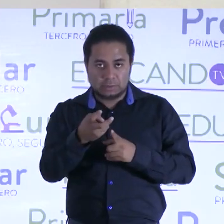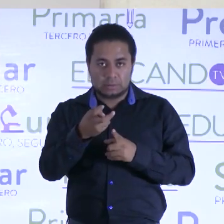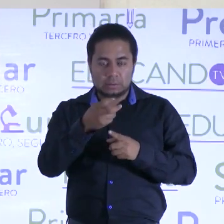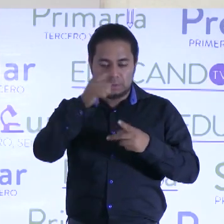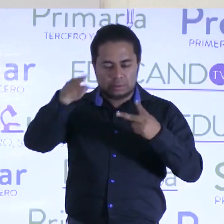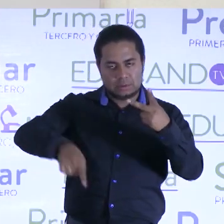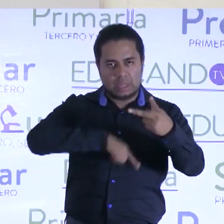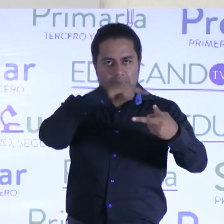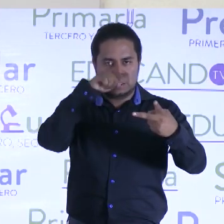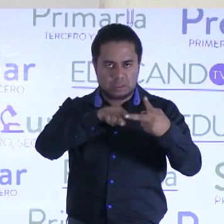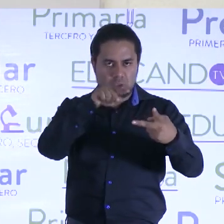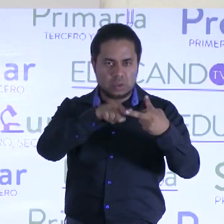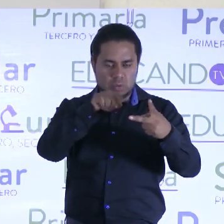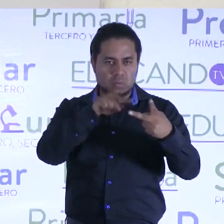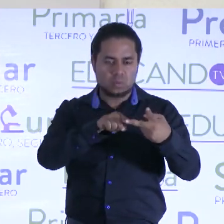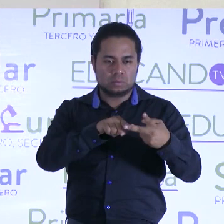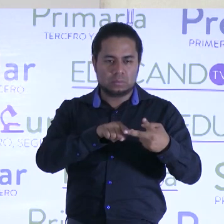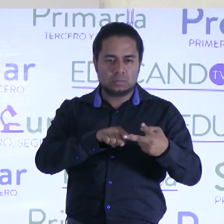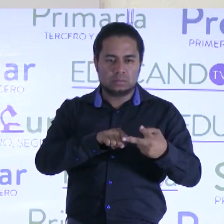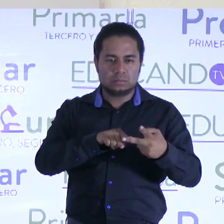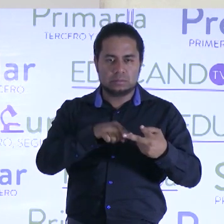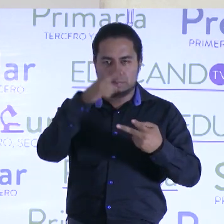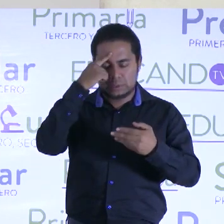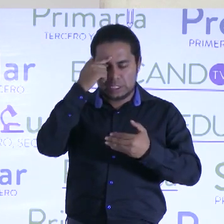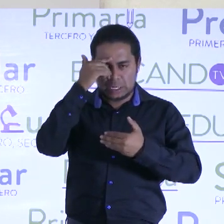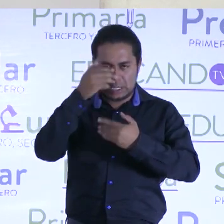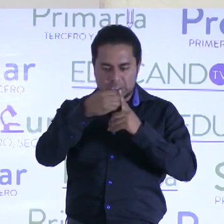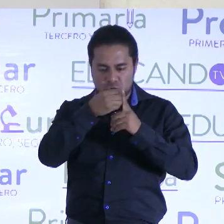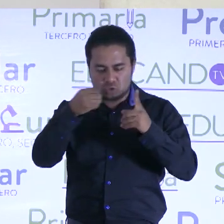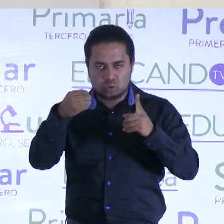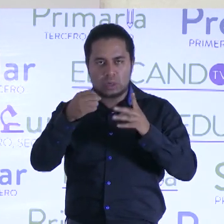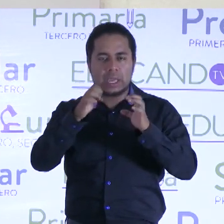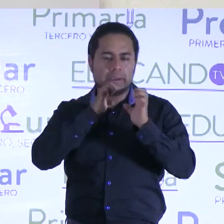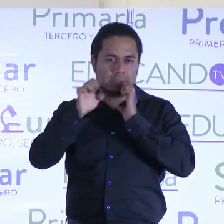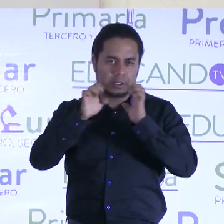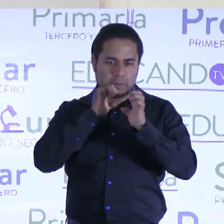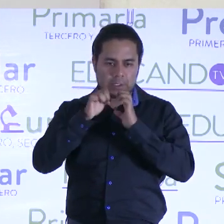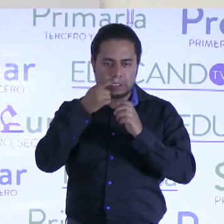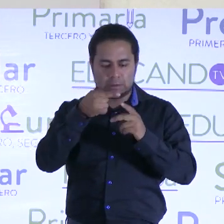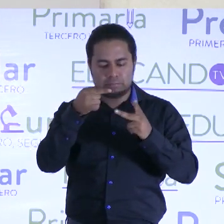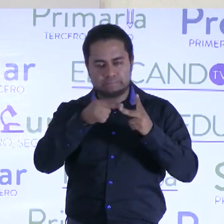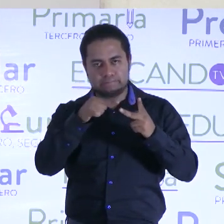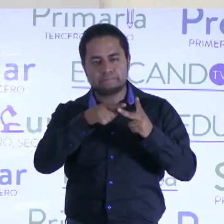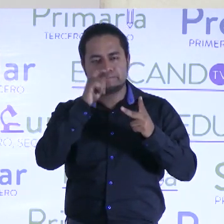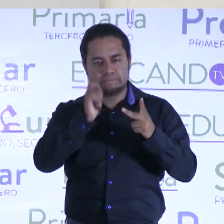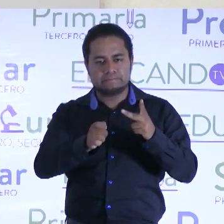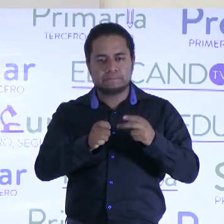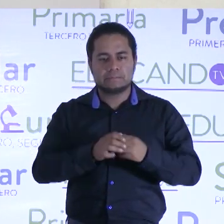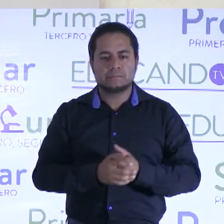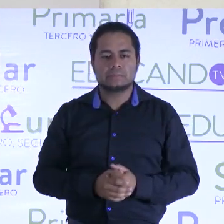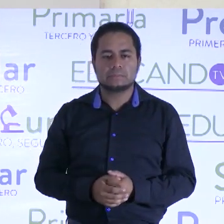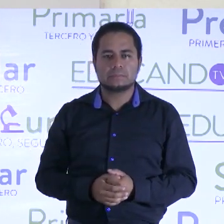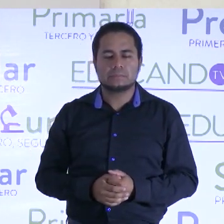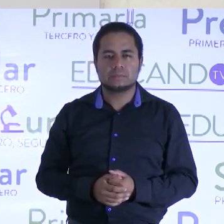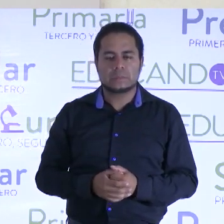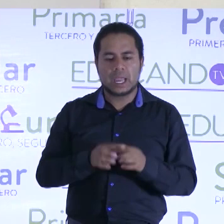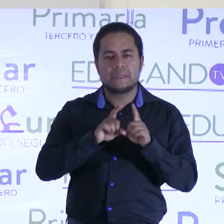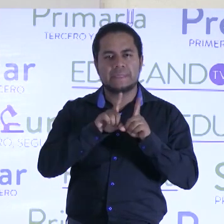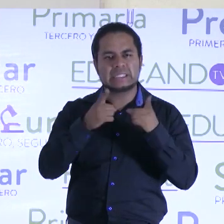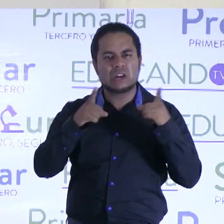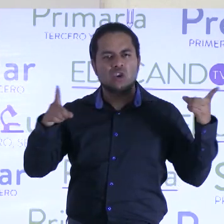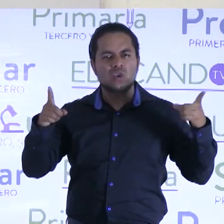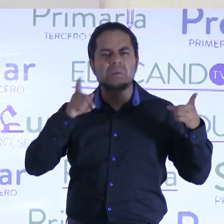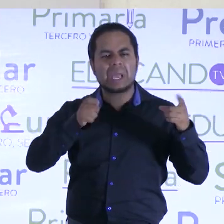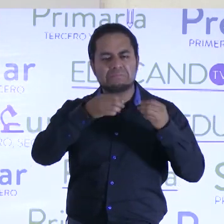Vamos con la segunda. La segunda es la que tenemos de este lado, que es el